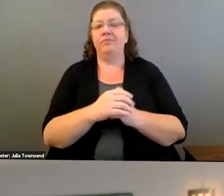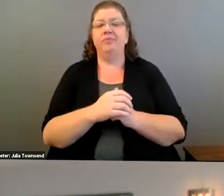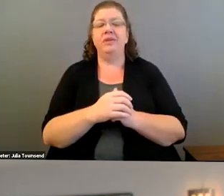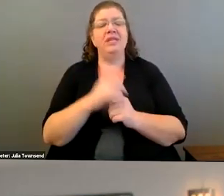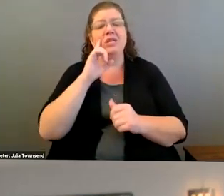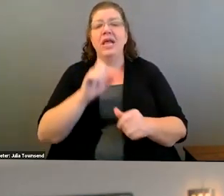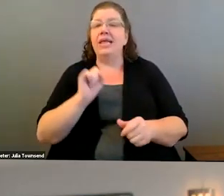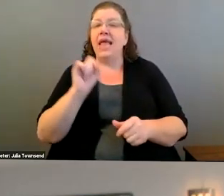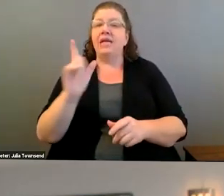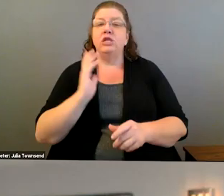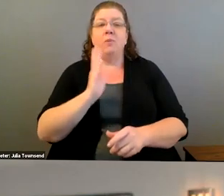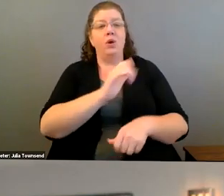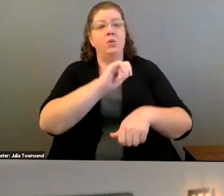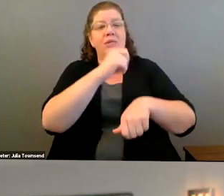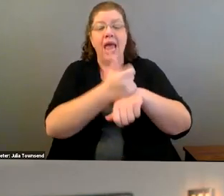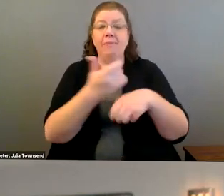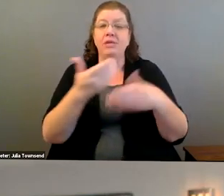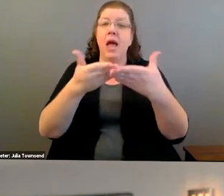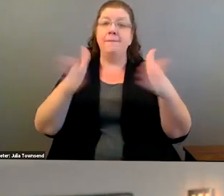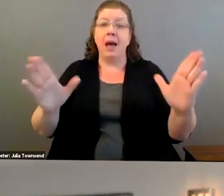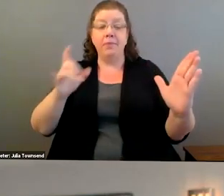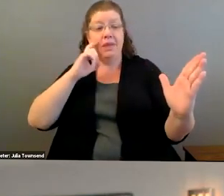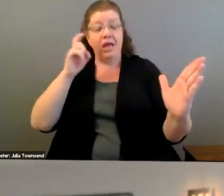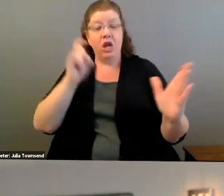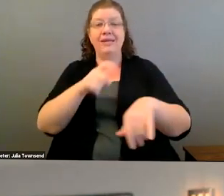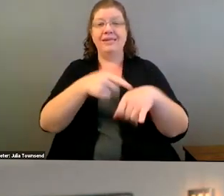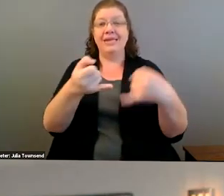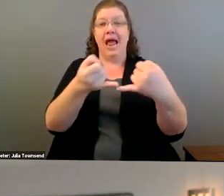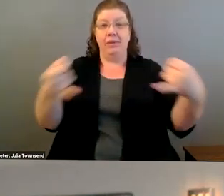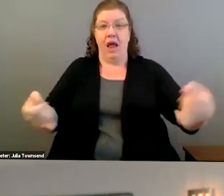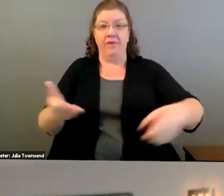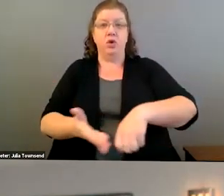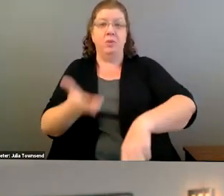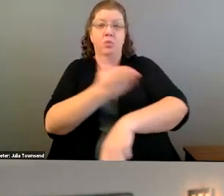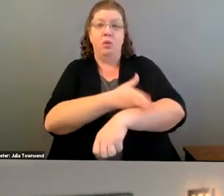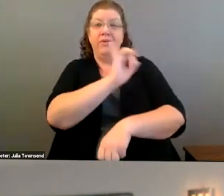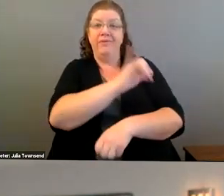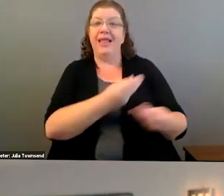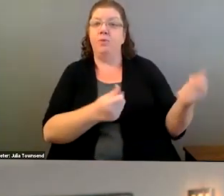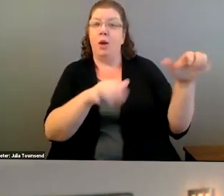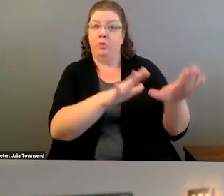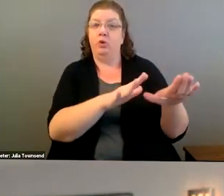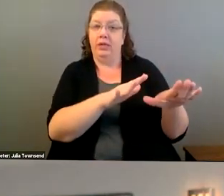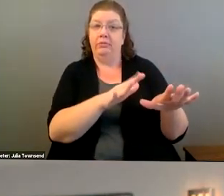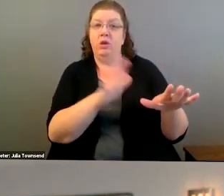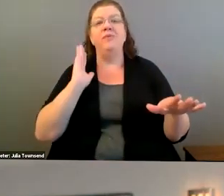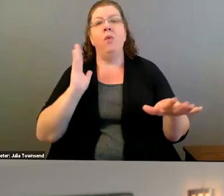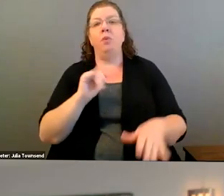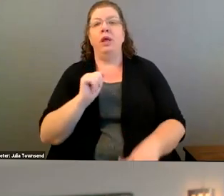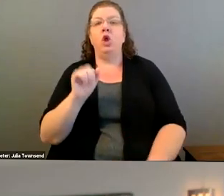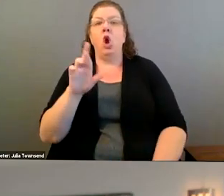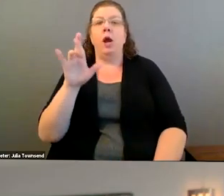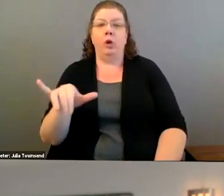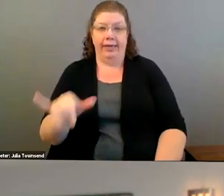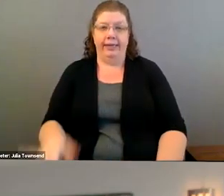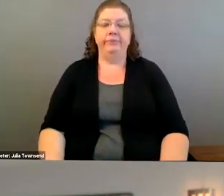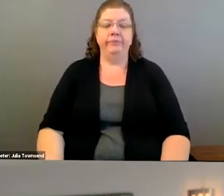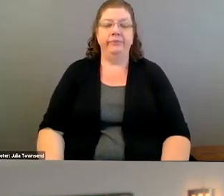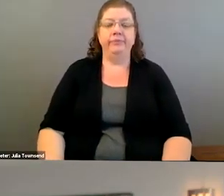y voy a pedirle al consejo que establezca una línea de tiempo para la mejora de la propiedad antiguamente conocida como la armería